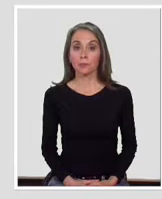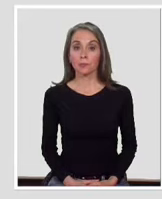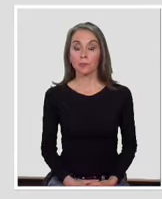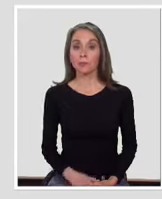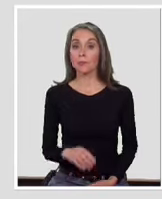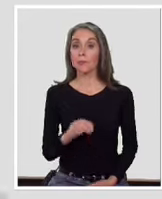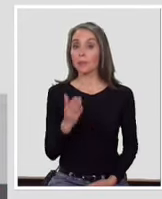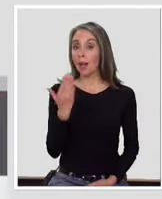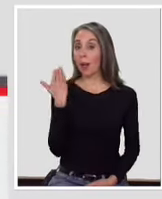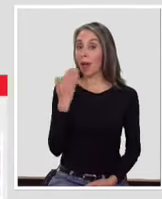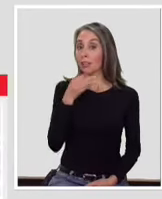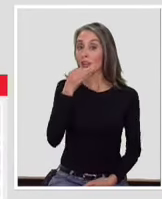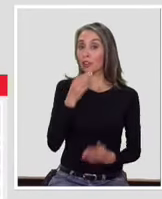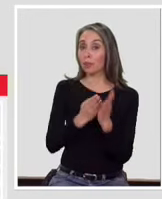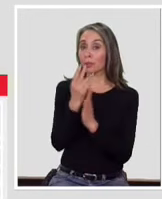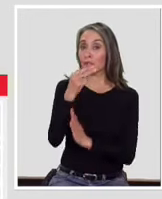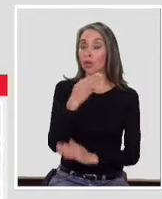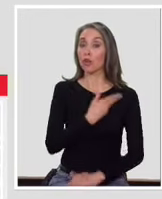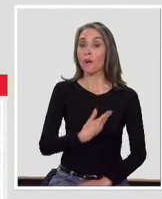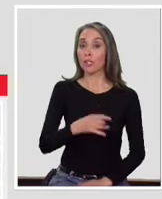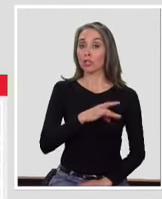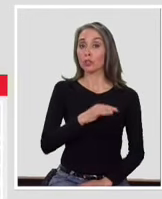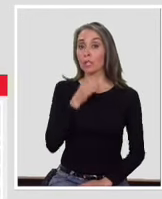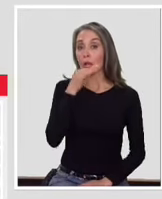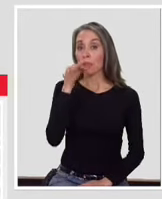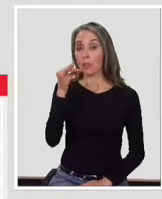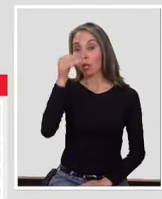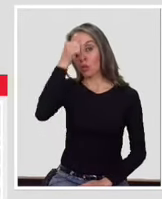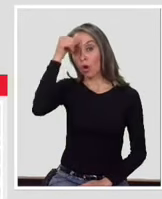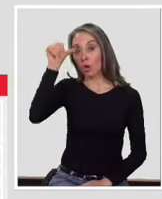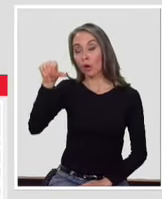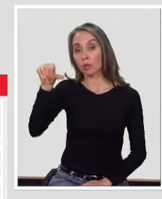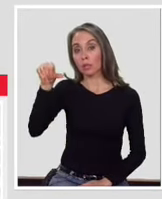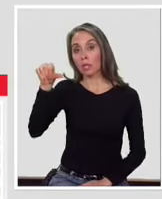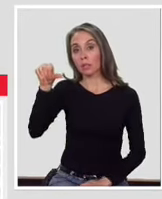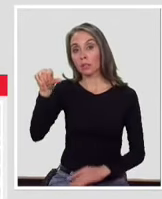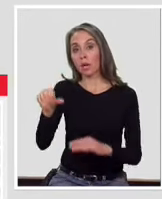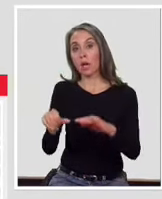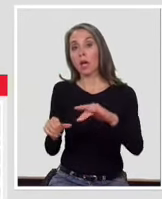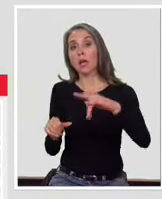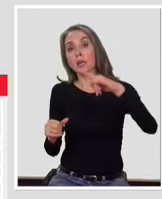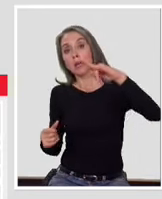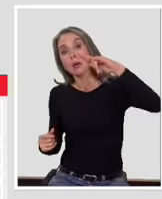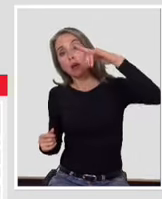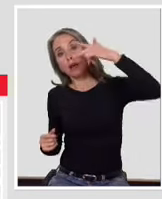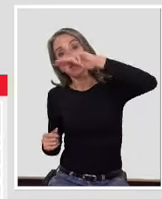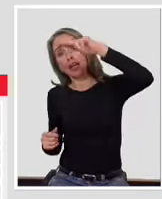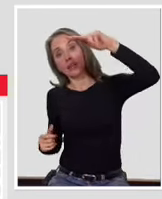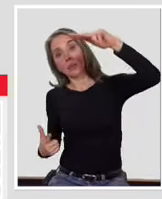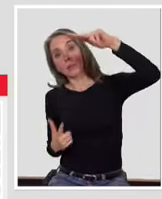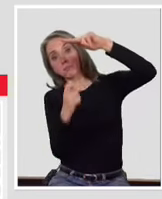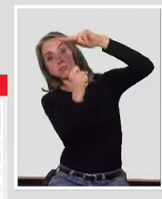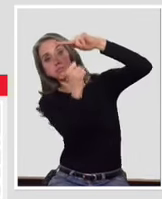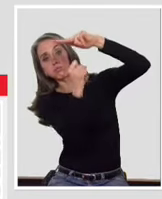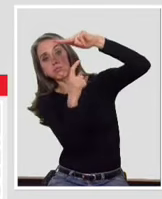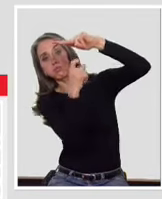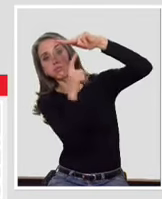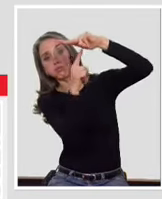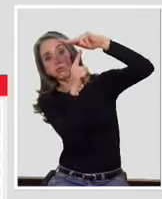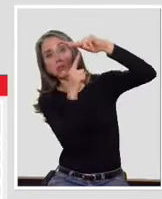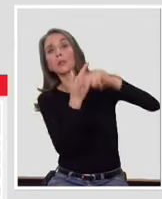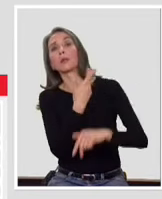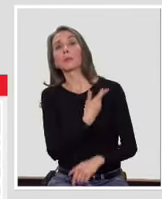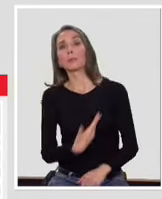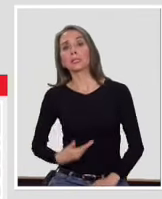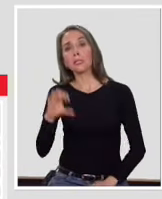Se lo contábamos más temprano, el gobierno de Chile manifestó su enérgica condena ante el atentado perpetrado en contra del presidente de Colombia, Iván Duque, y de los ministros